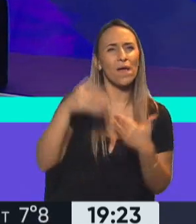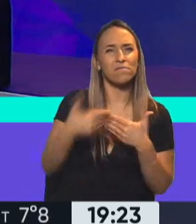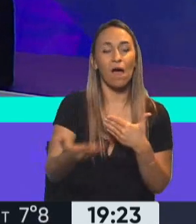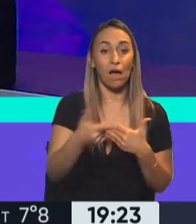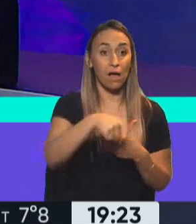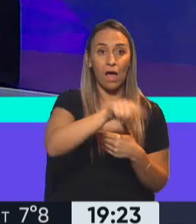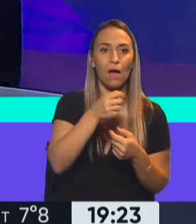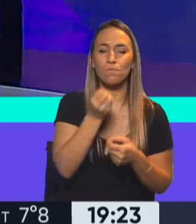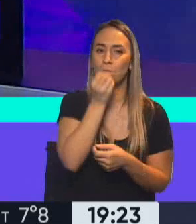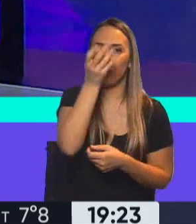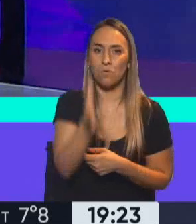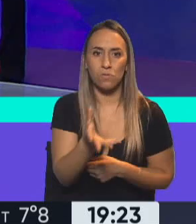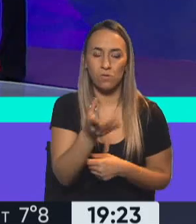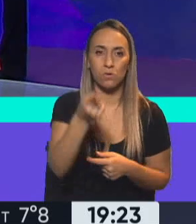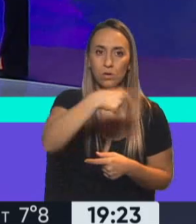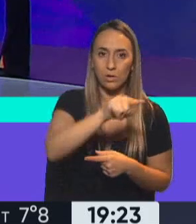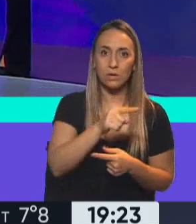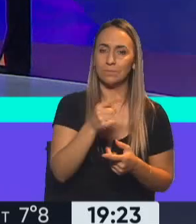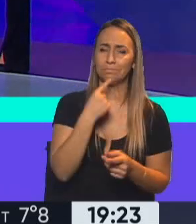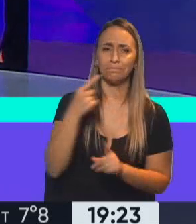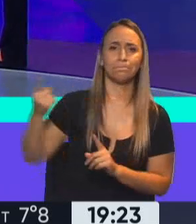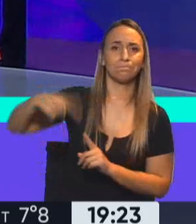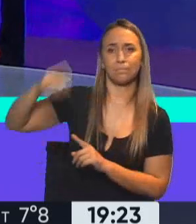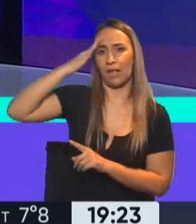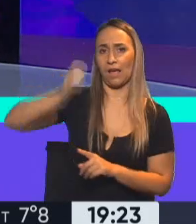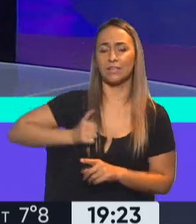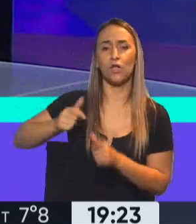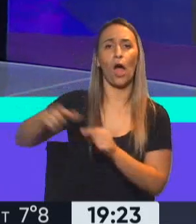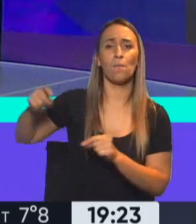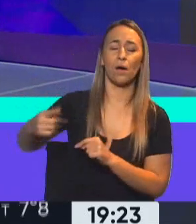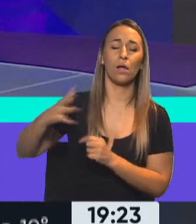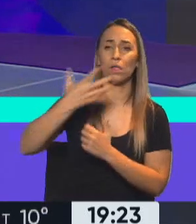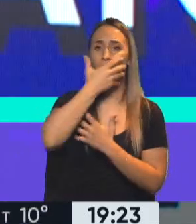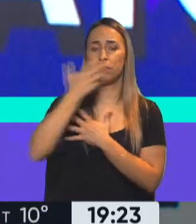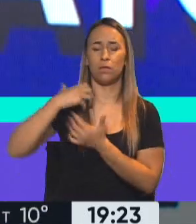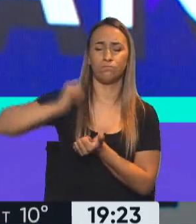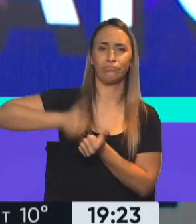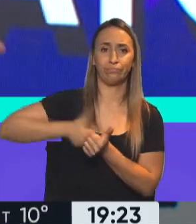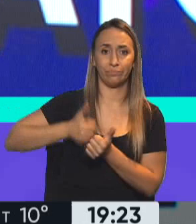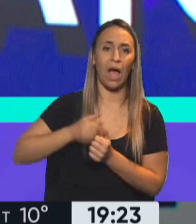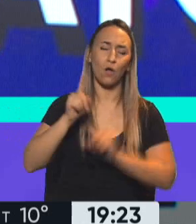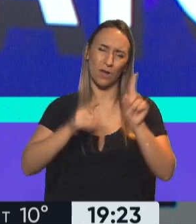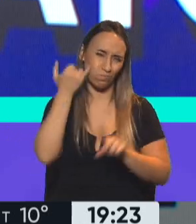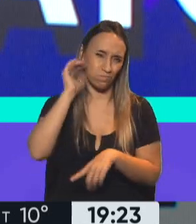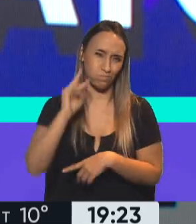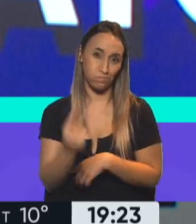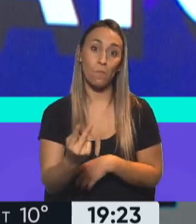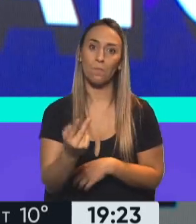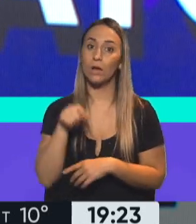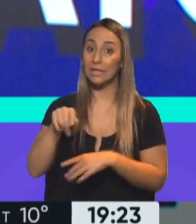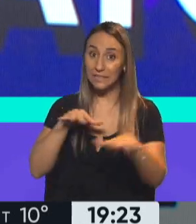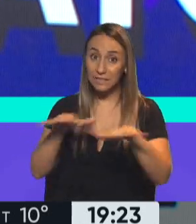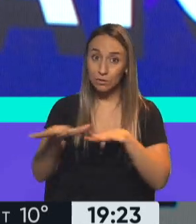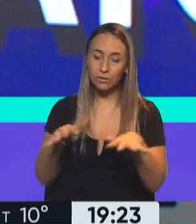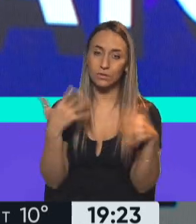espera justicia, justamente mujeres que ya en su gran mayoría incluso han muerto, pero uno de los casos más emblemáticos